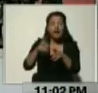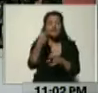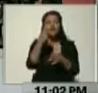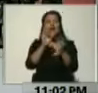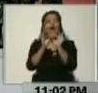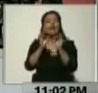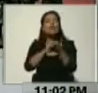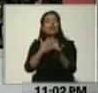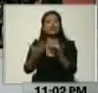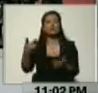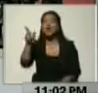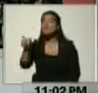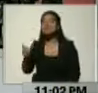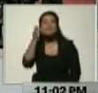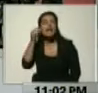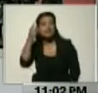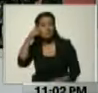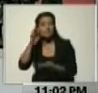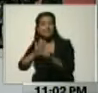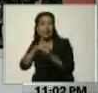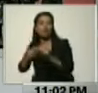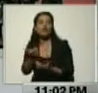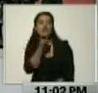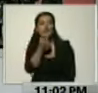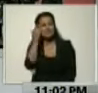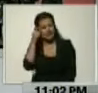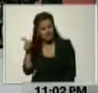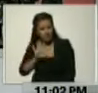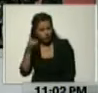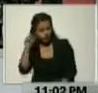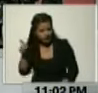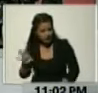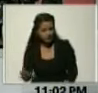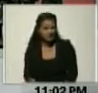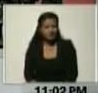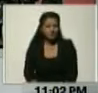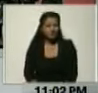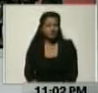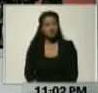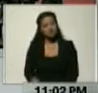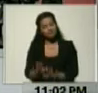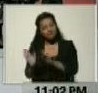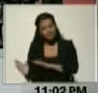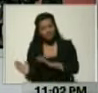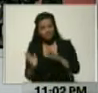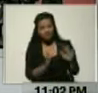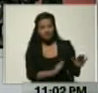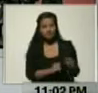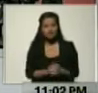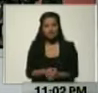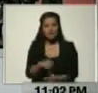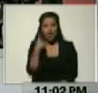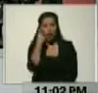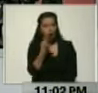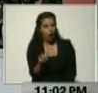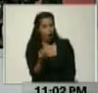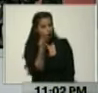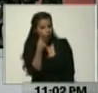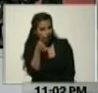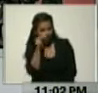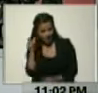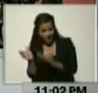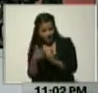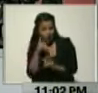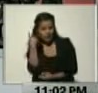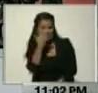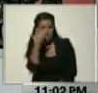Daniela, otro que son, hablan inglés. Patriota Pelojo nos informa. Algo debe saber Luis Almagro. Bueno, Luis